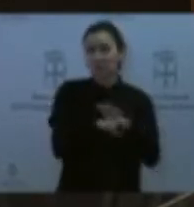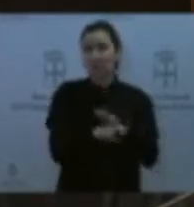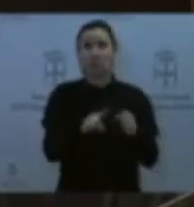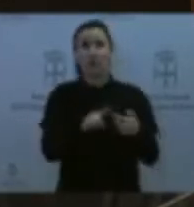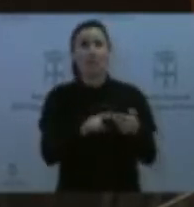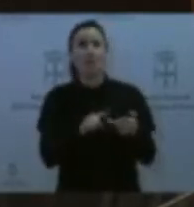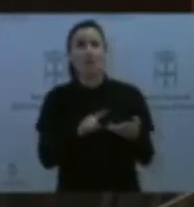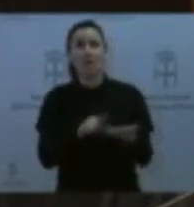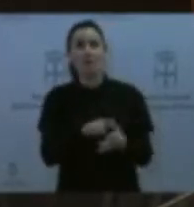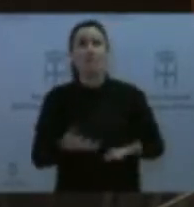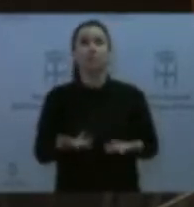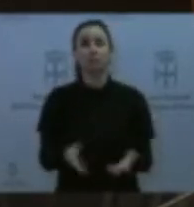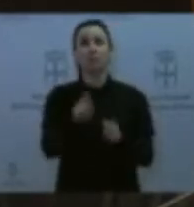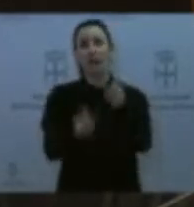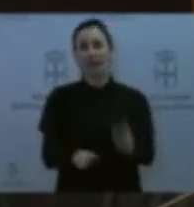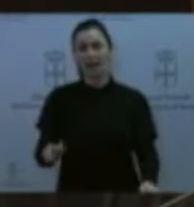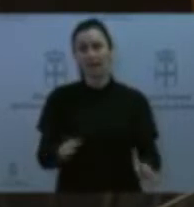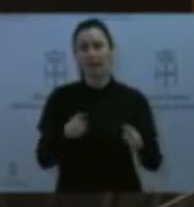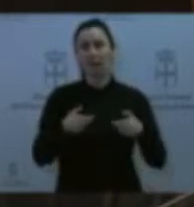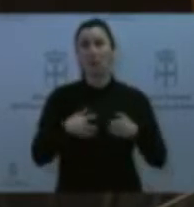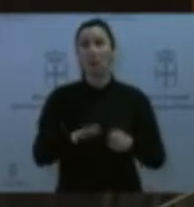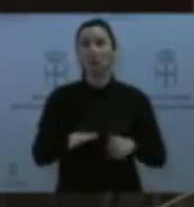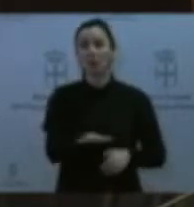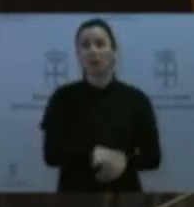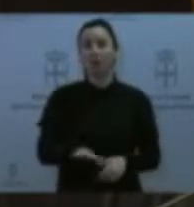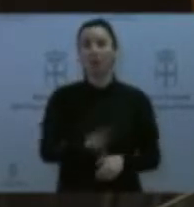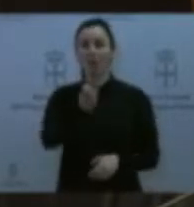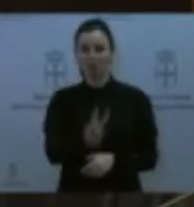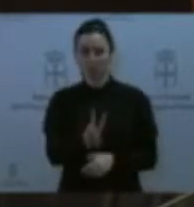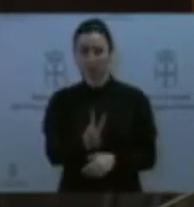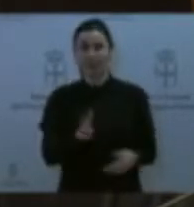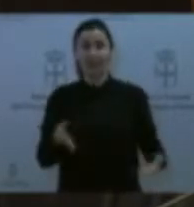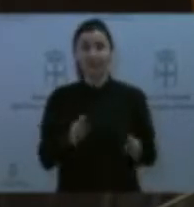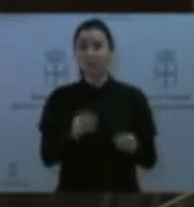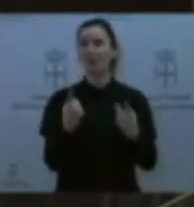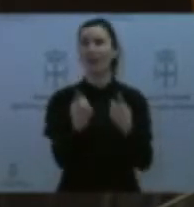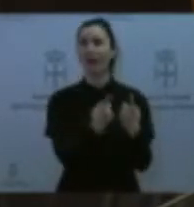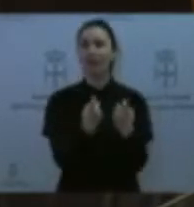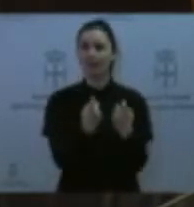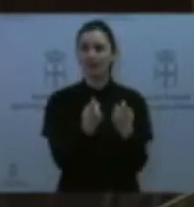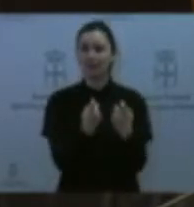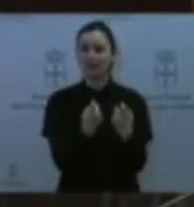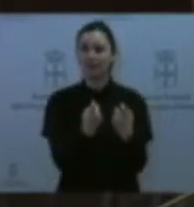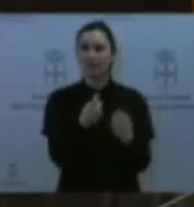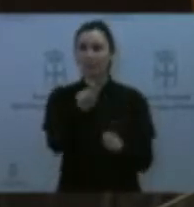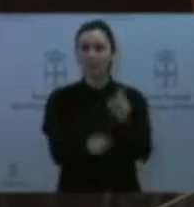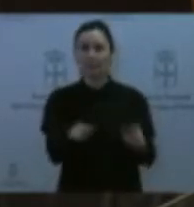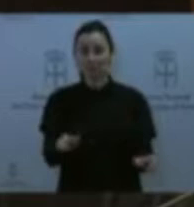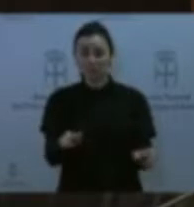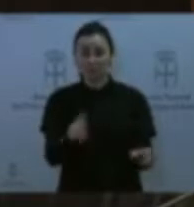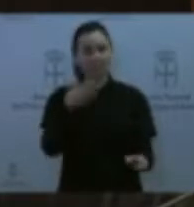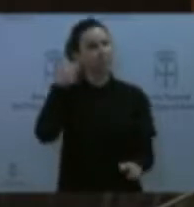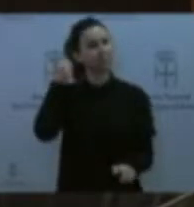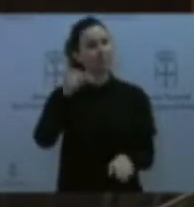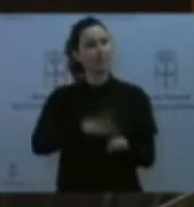área sanitaria 2 y de quienes lo requieren, y ellos, los ciudadanos, son los que pueden presumir, sin lugar a duda, de sus dispositivos